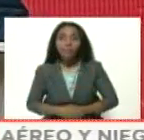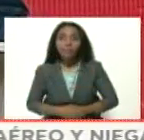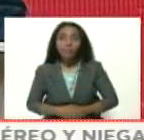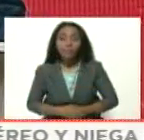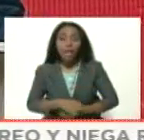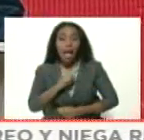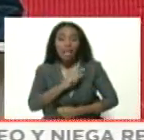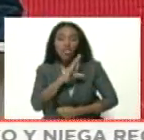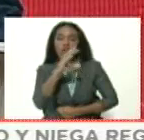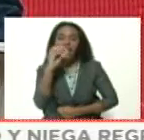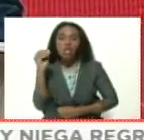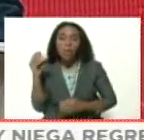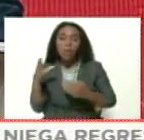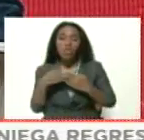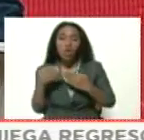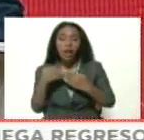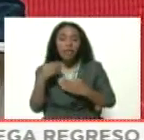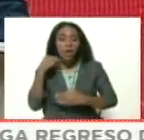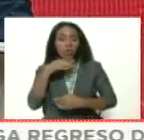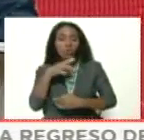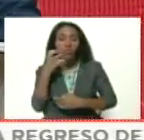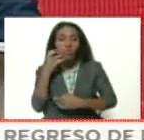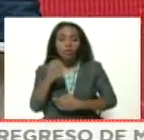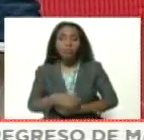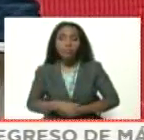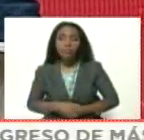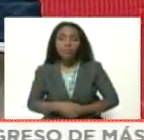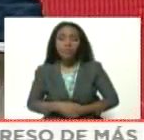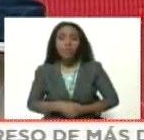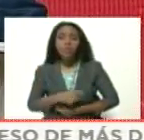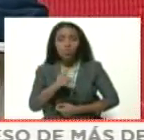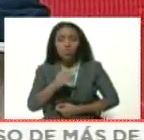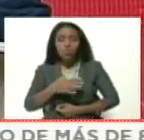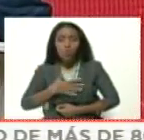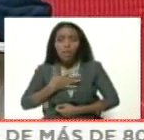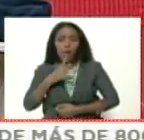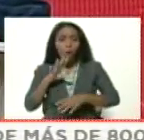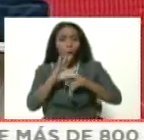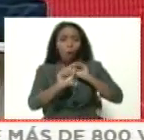esos $500,000, Iván Duque, hubieras podido comprar